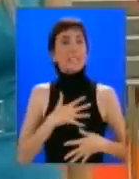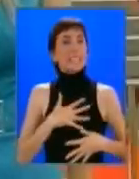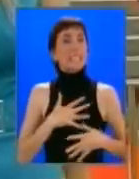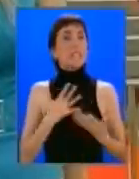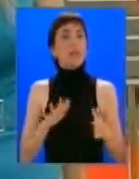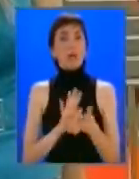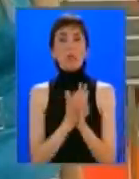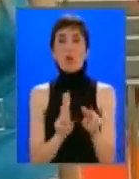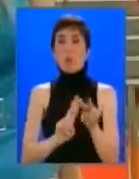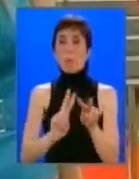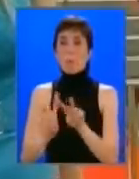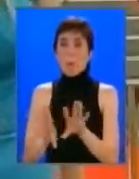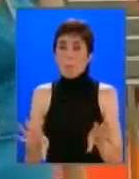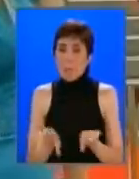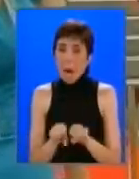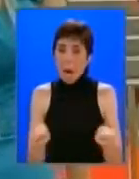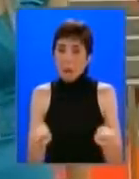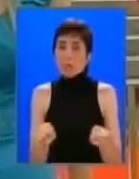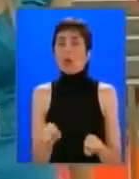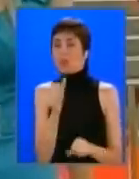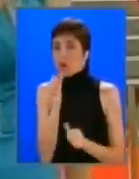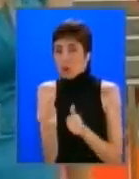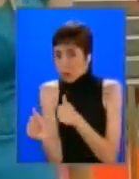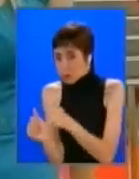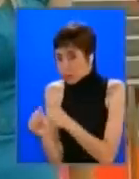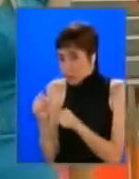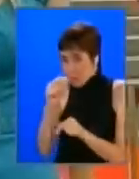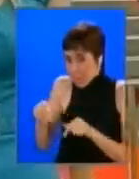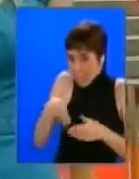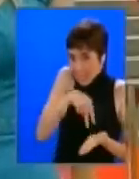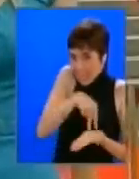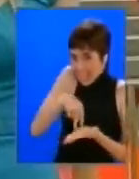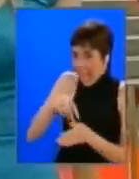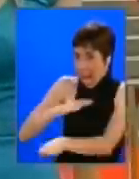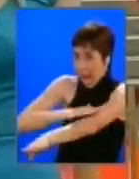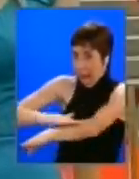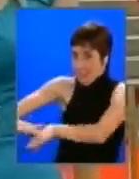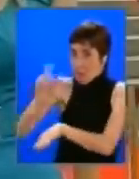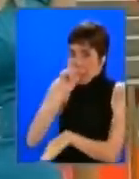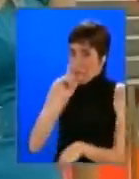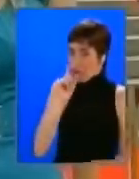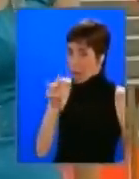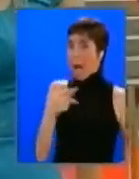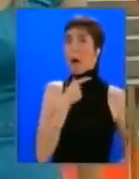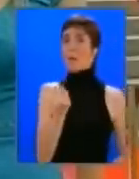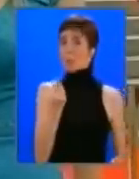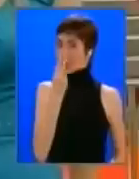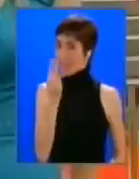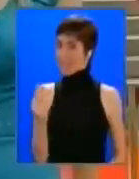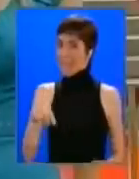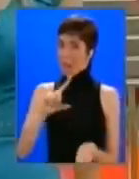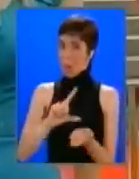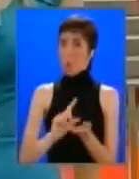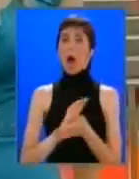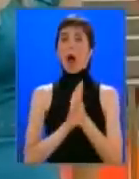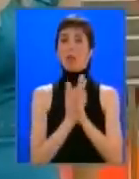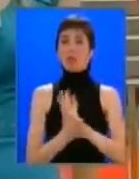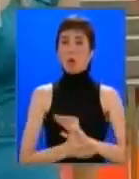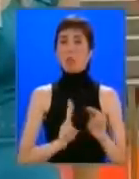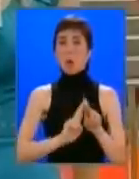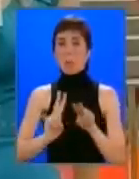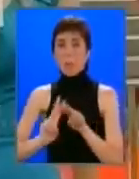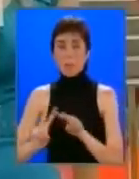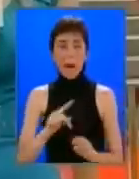plenamente preparado. Estamos a solo centímetros de la alfombra roja, que nos da mucho gusto, por supuesto, verla aquí en este lugar. Y está todo